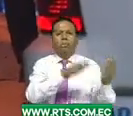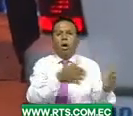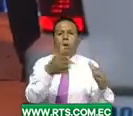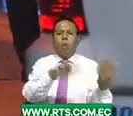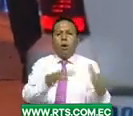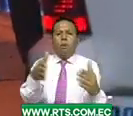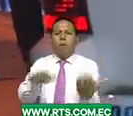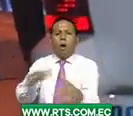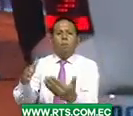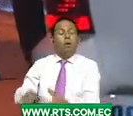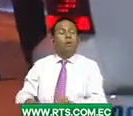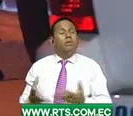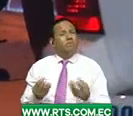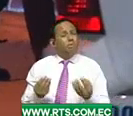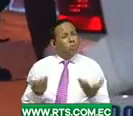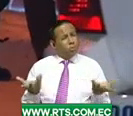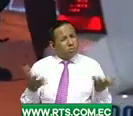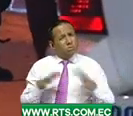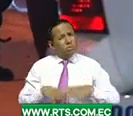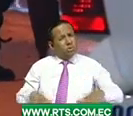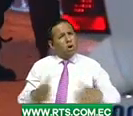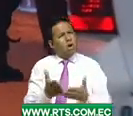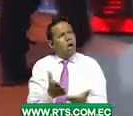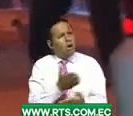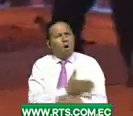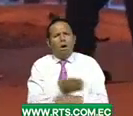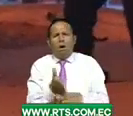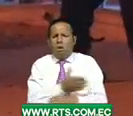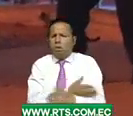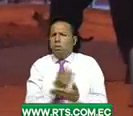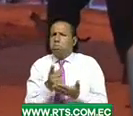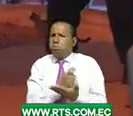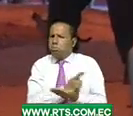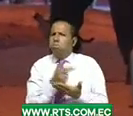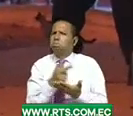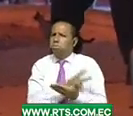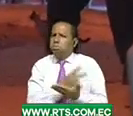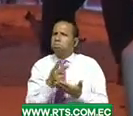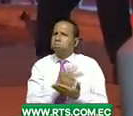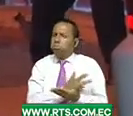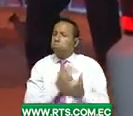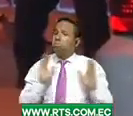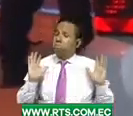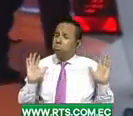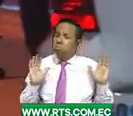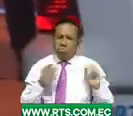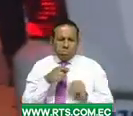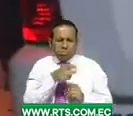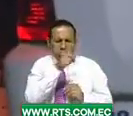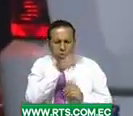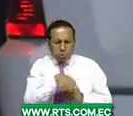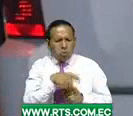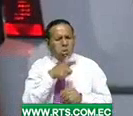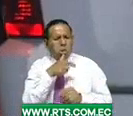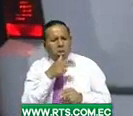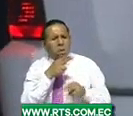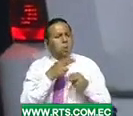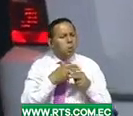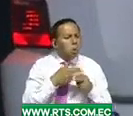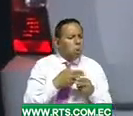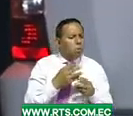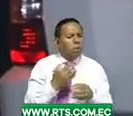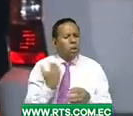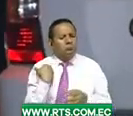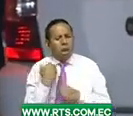registrando en cuanto a muertes violentas en las últimas semanas. Aún desconocemos la edad, la identidad,